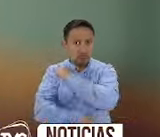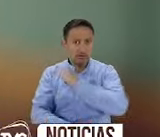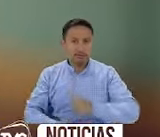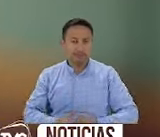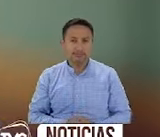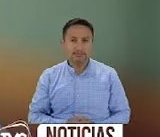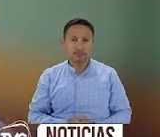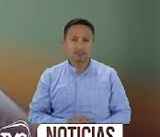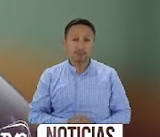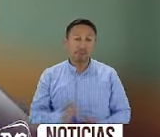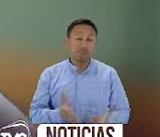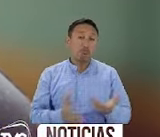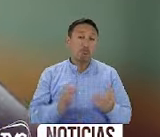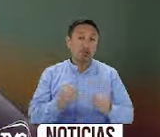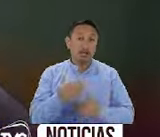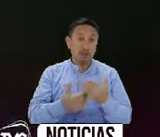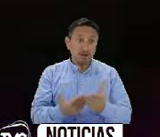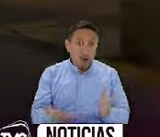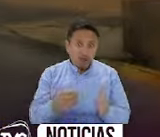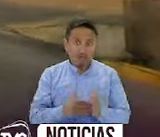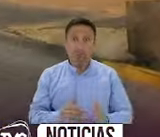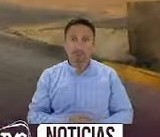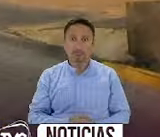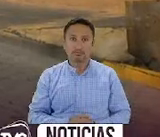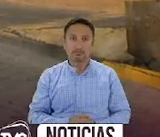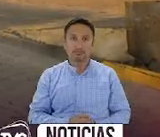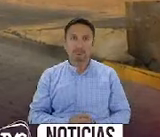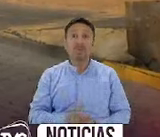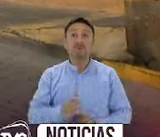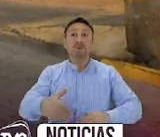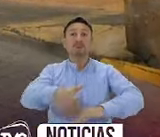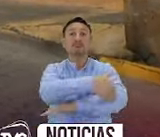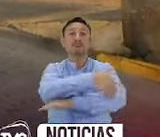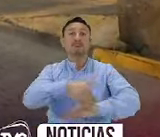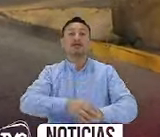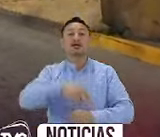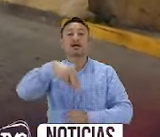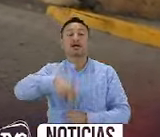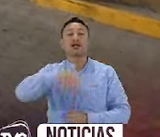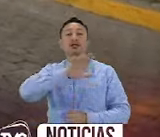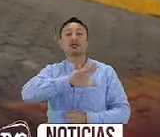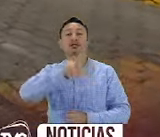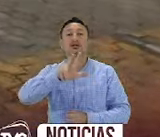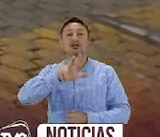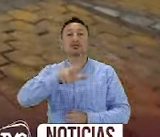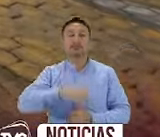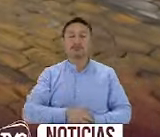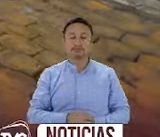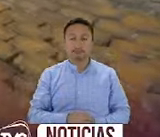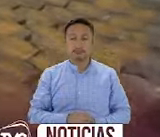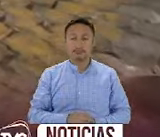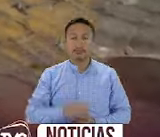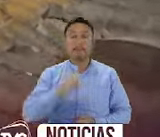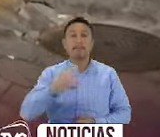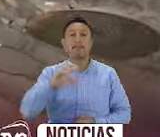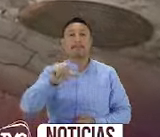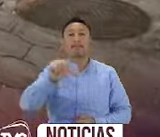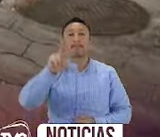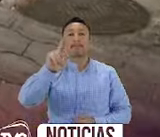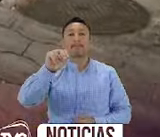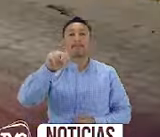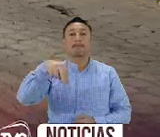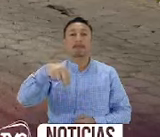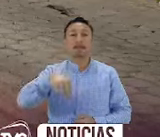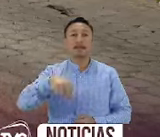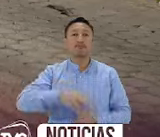para que después no vuelva a hacer esto. En esta calle, la N53E, en el Carmen Alto, norte de Quito,